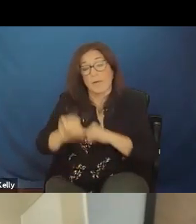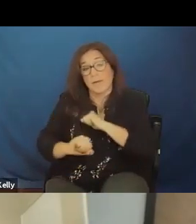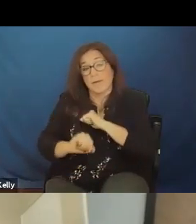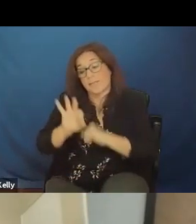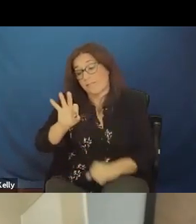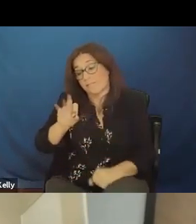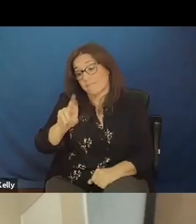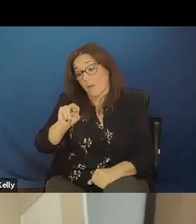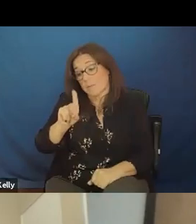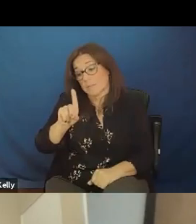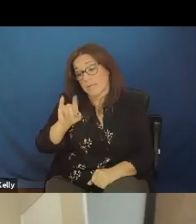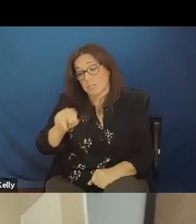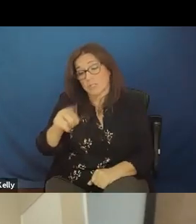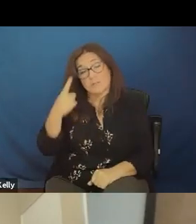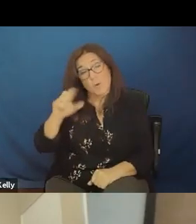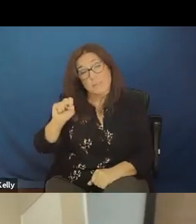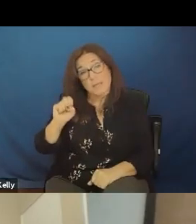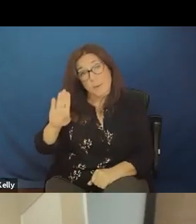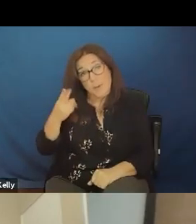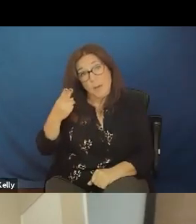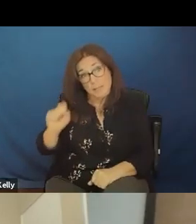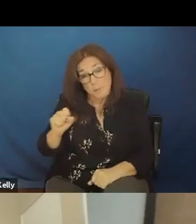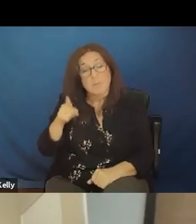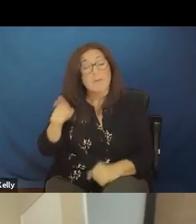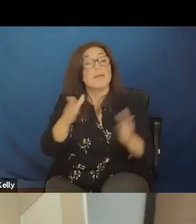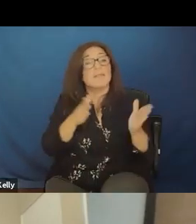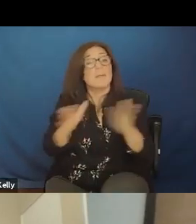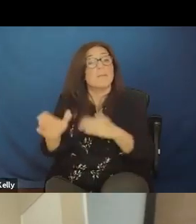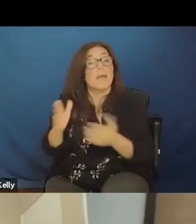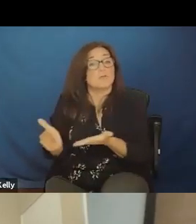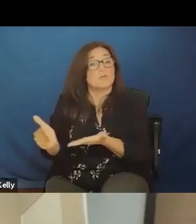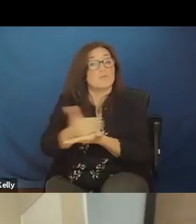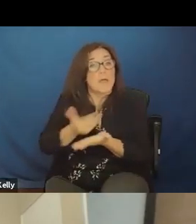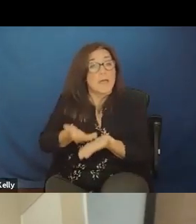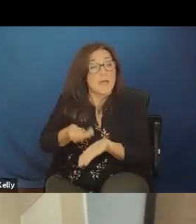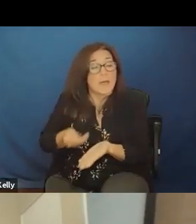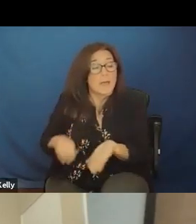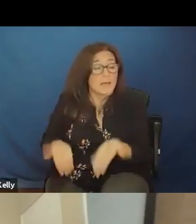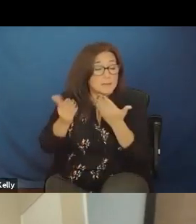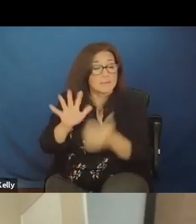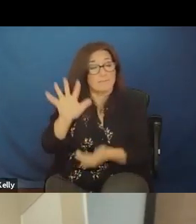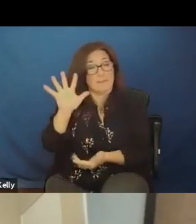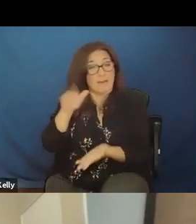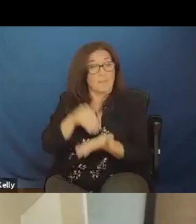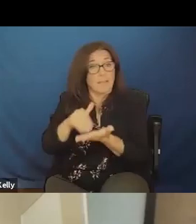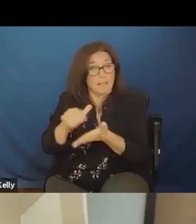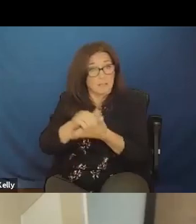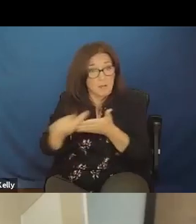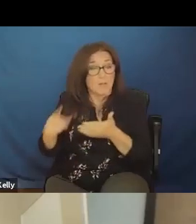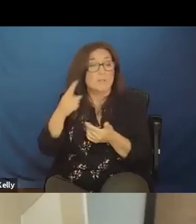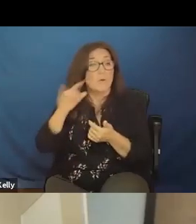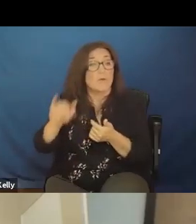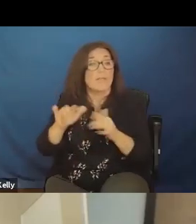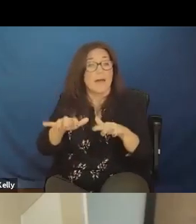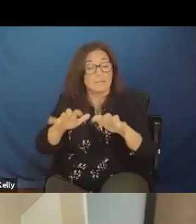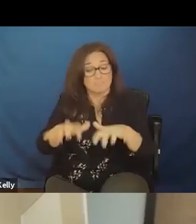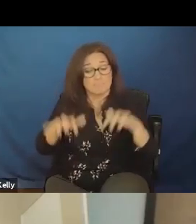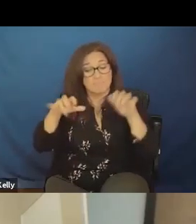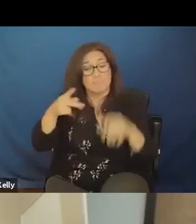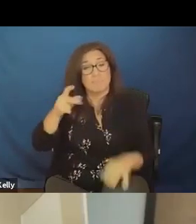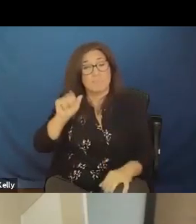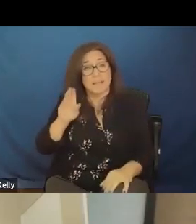y un esfuerzo para recabar o recaudar millones de dólares para este estadio en ese plan